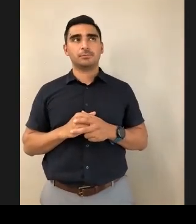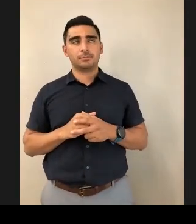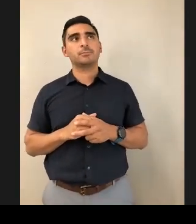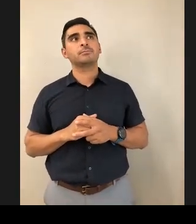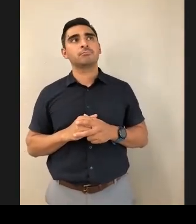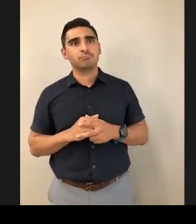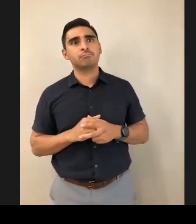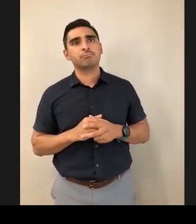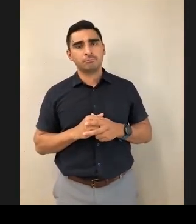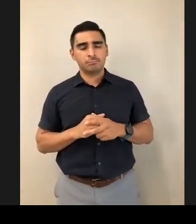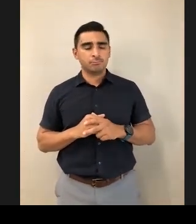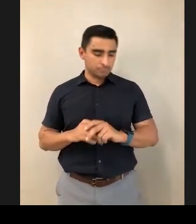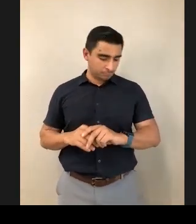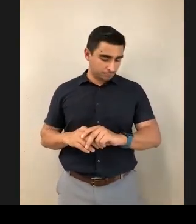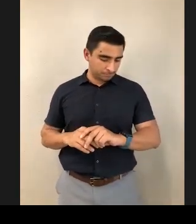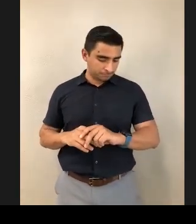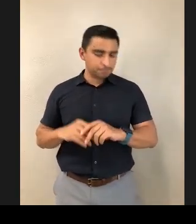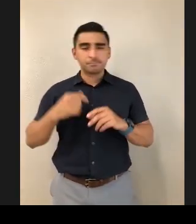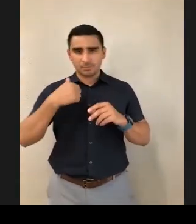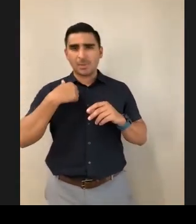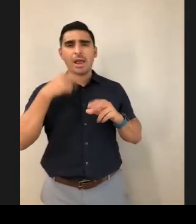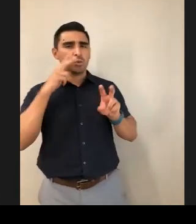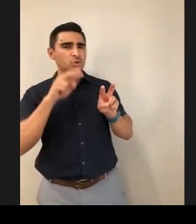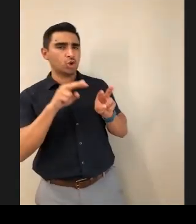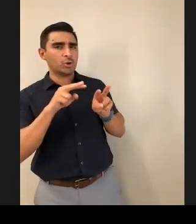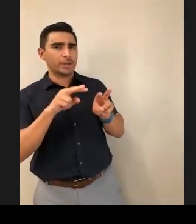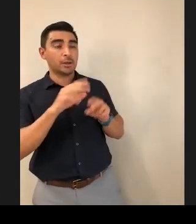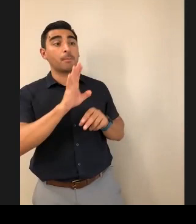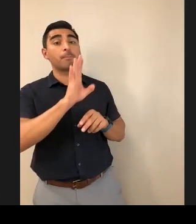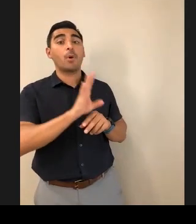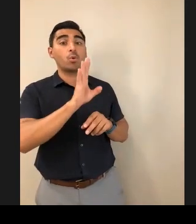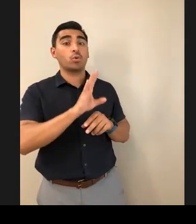la situación en Boulder